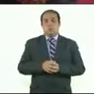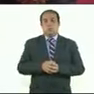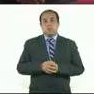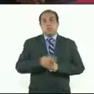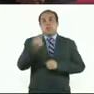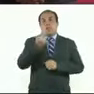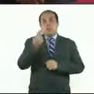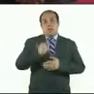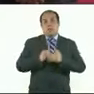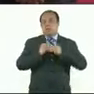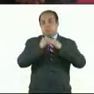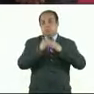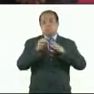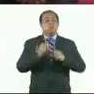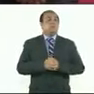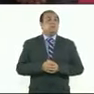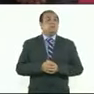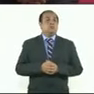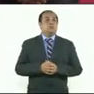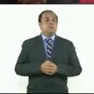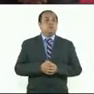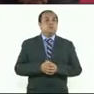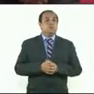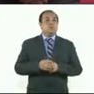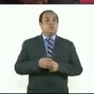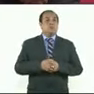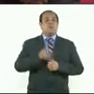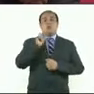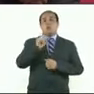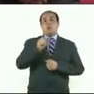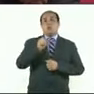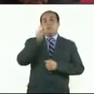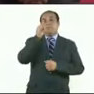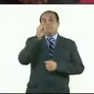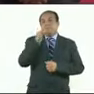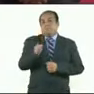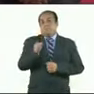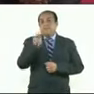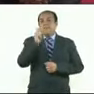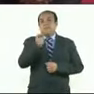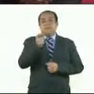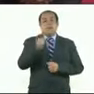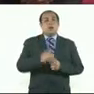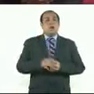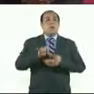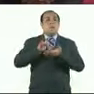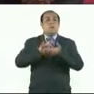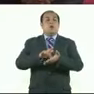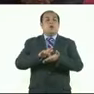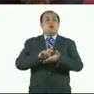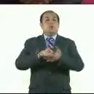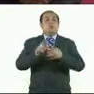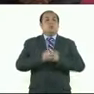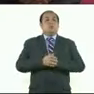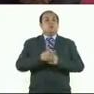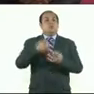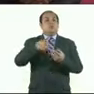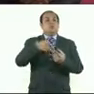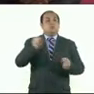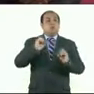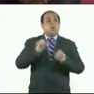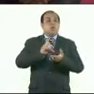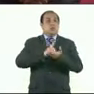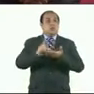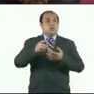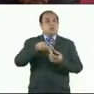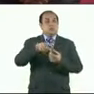requiere este fortalecimiento, además de la aprobación de lo que significan los apoyos constitucionales o los derechos constitucionales que